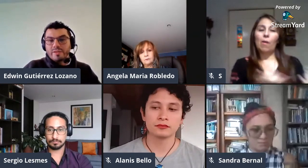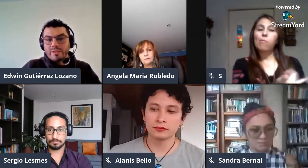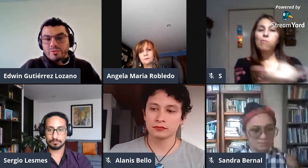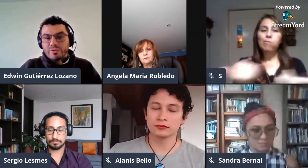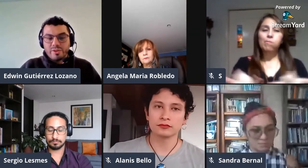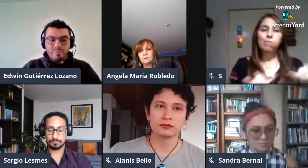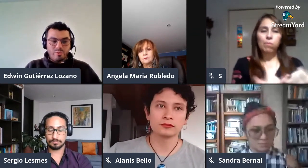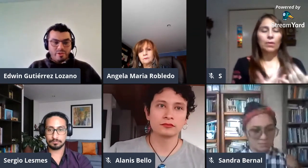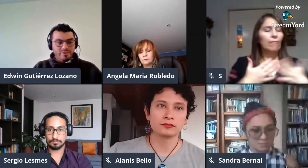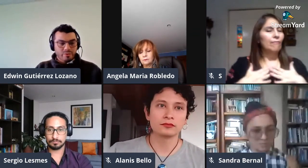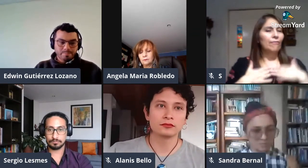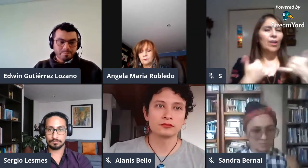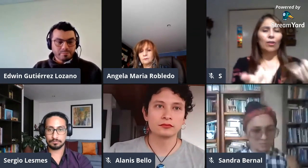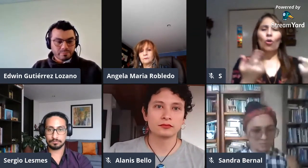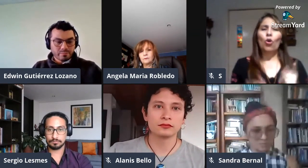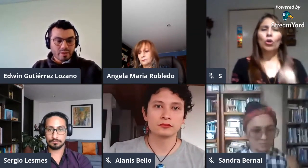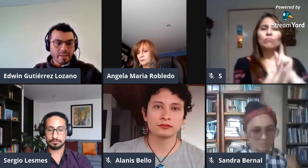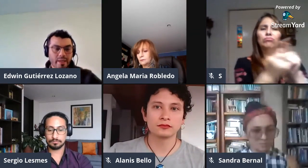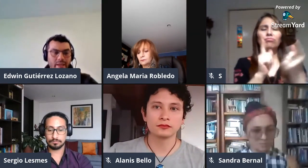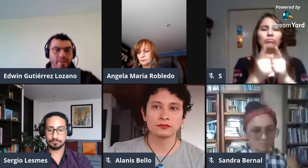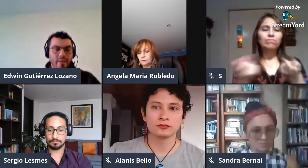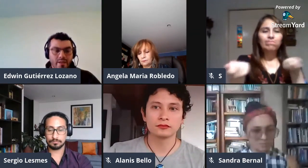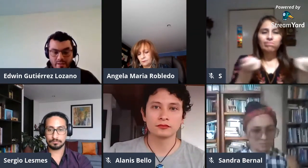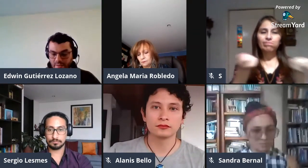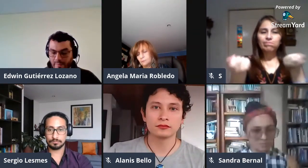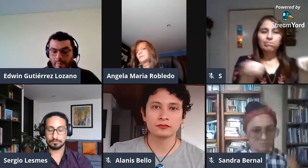encantado de acompañarlos hoy en la moderación.